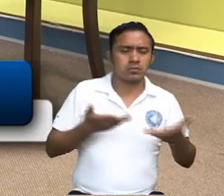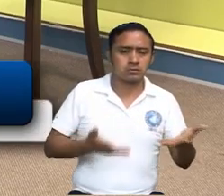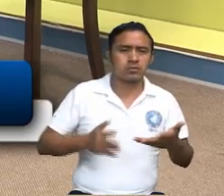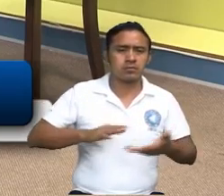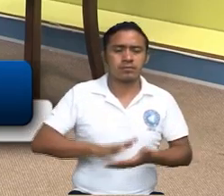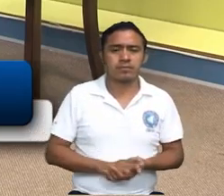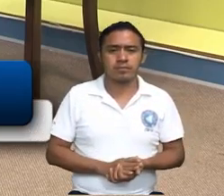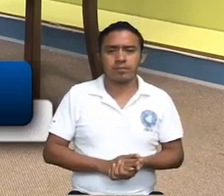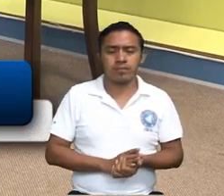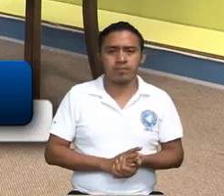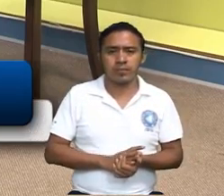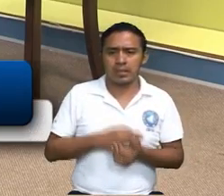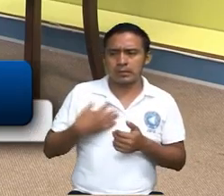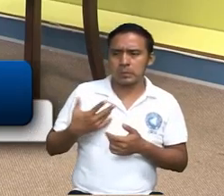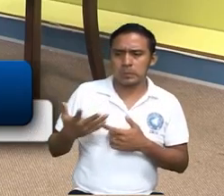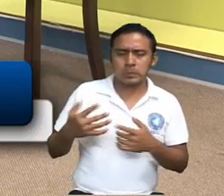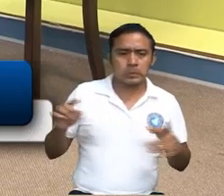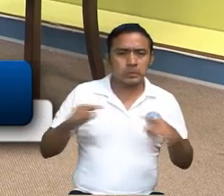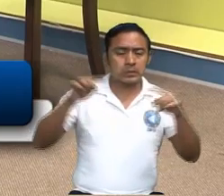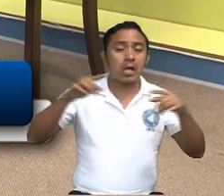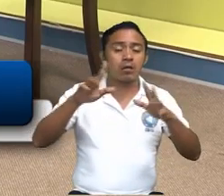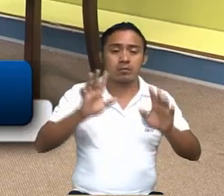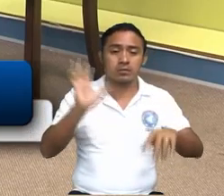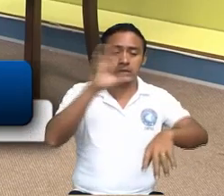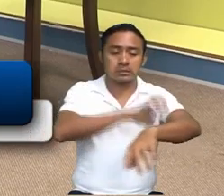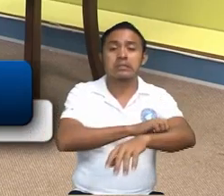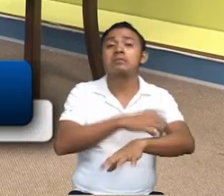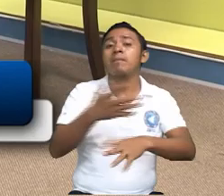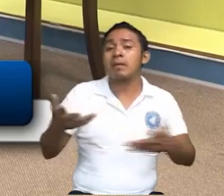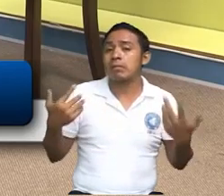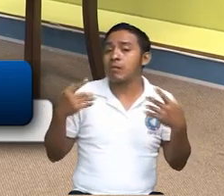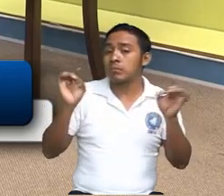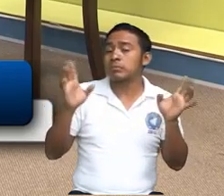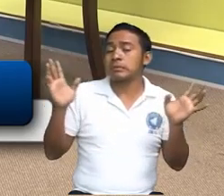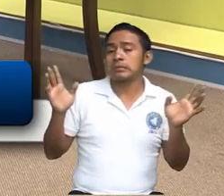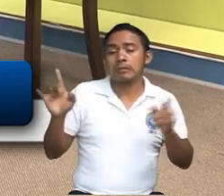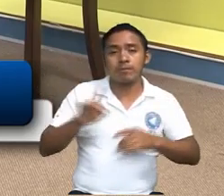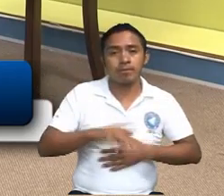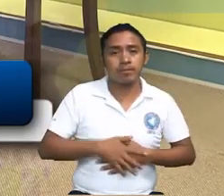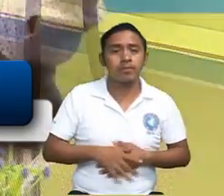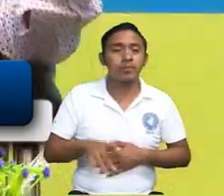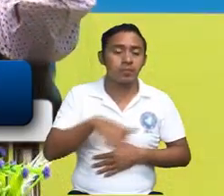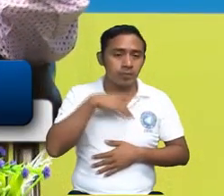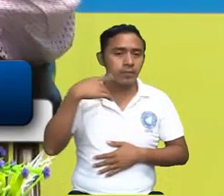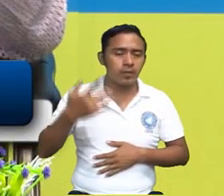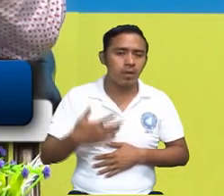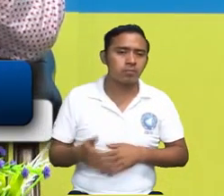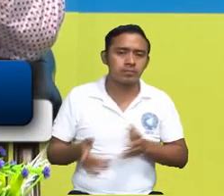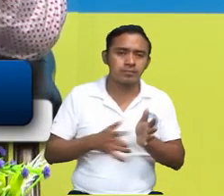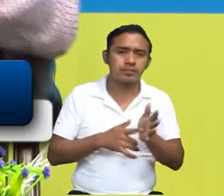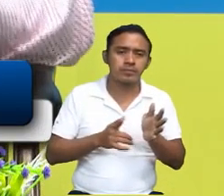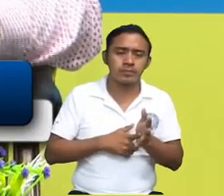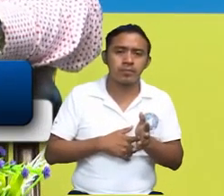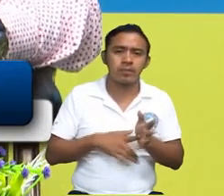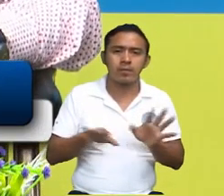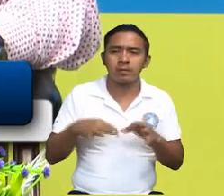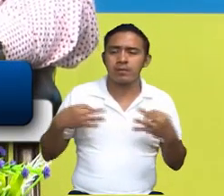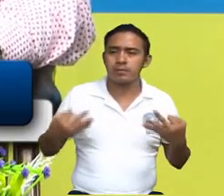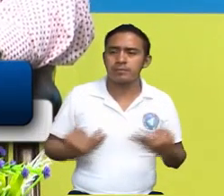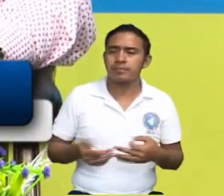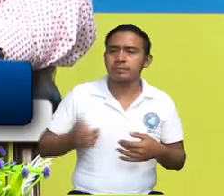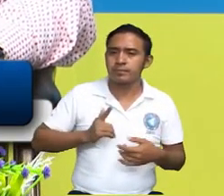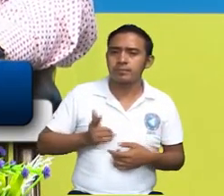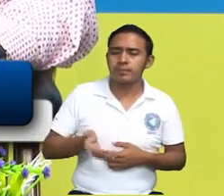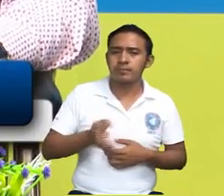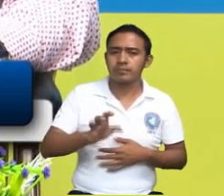no va a querer que lo va a atacar y lo puede lesionar en ese momento. Eso suele ser cierto, doctor. Por ejemplo, en la familia tenemos un